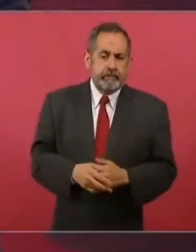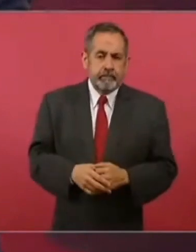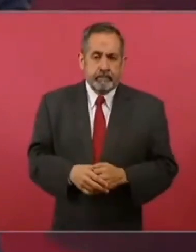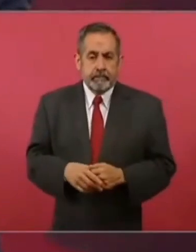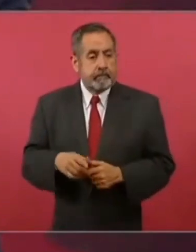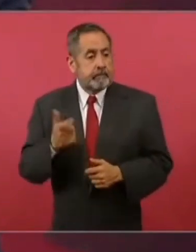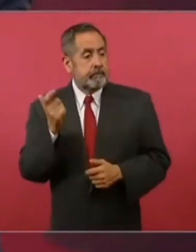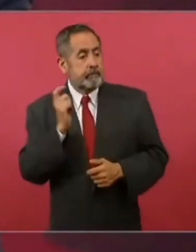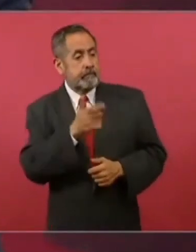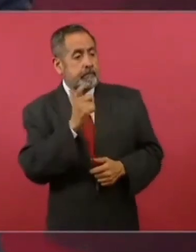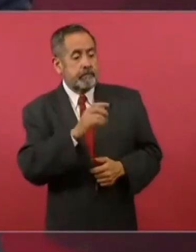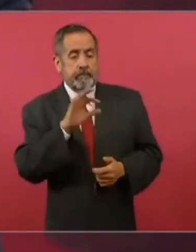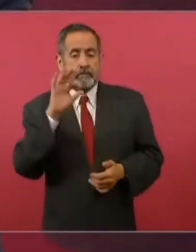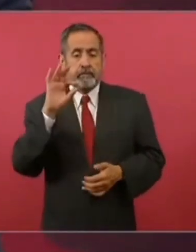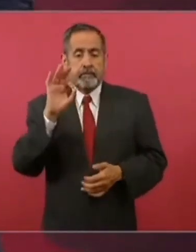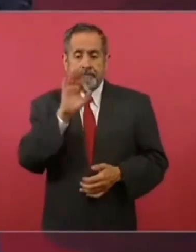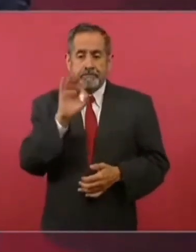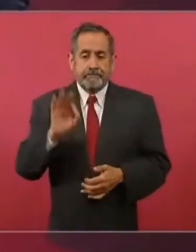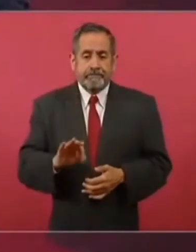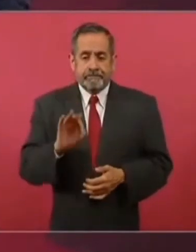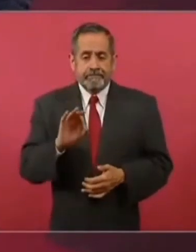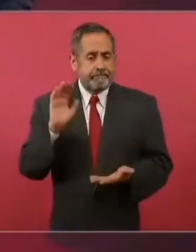intereses